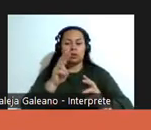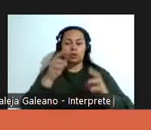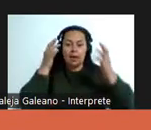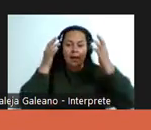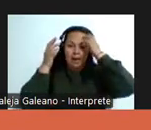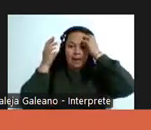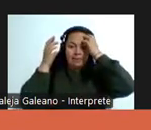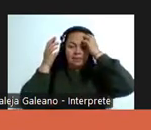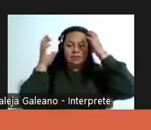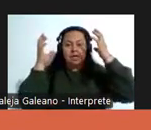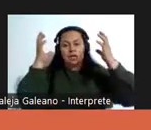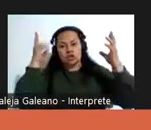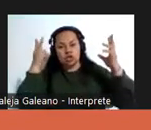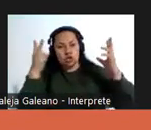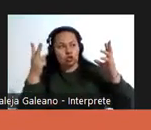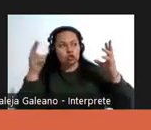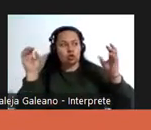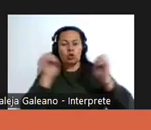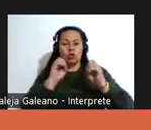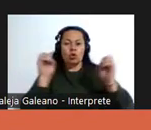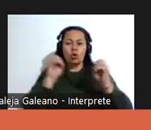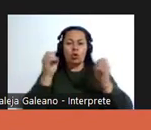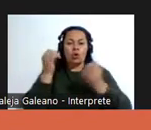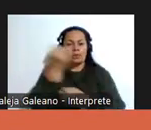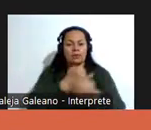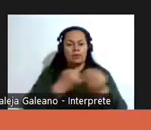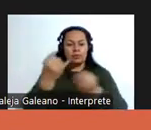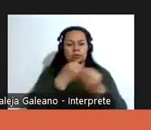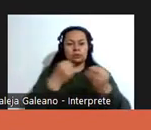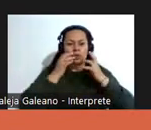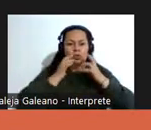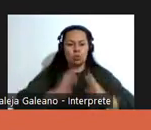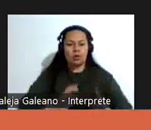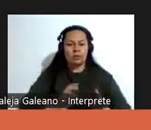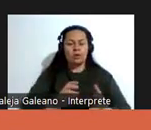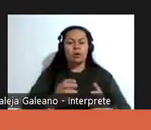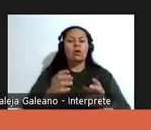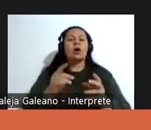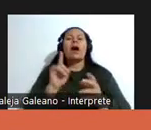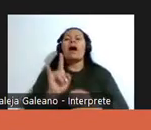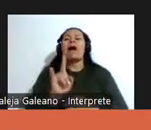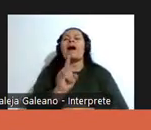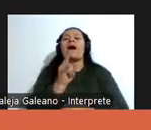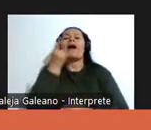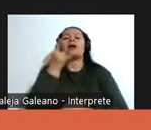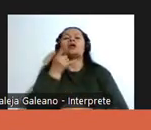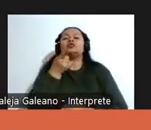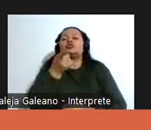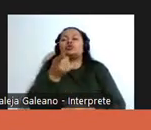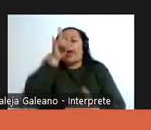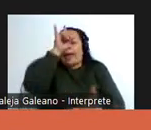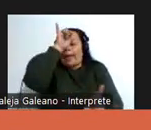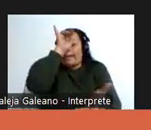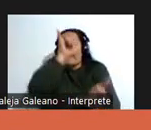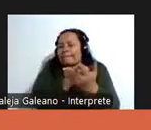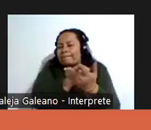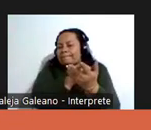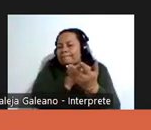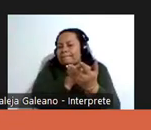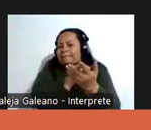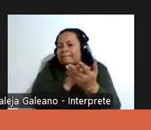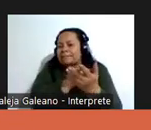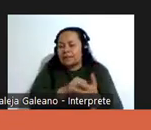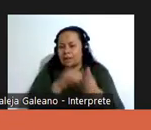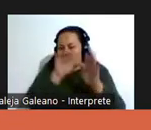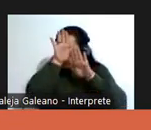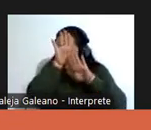con una. Dibujen una silueta de su cuerpo, algo que ustedes consideran que les